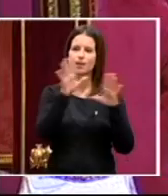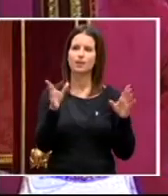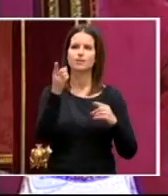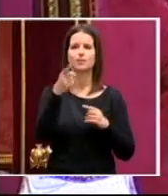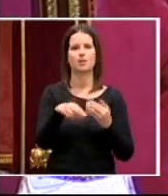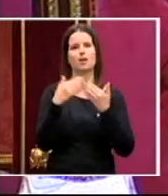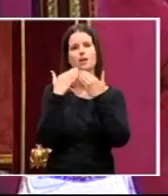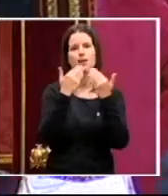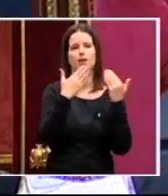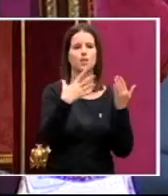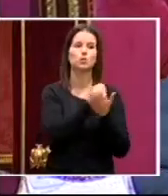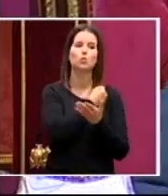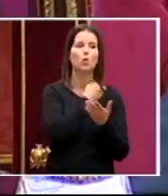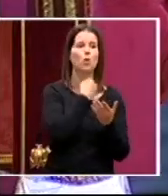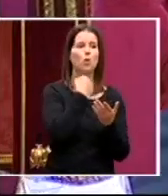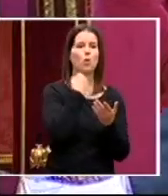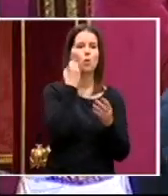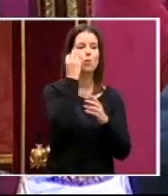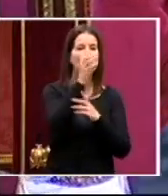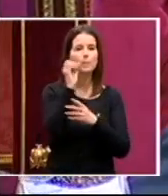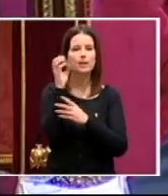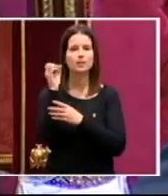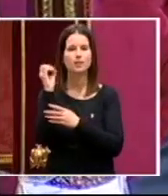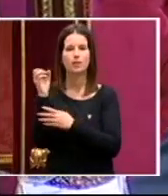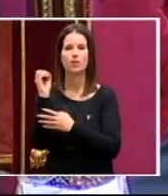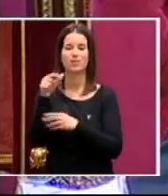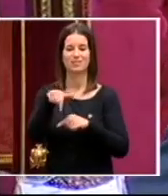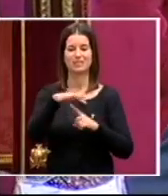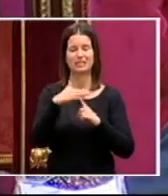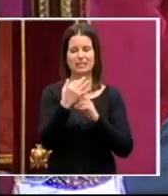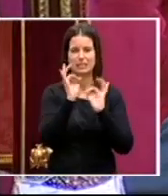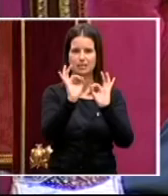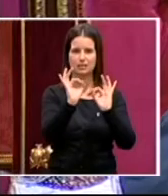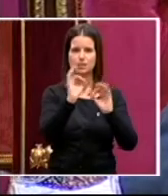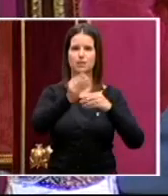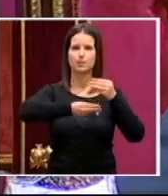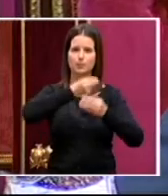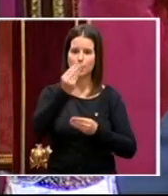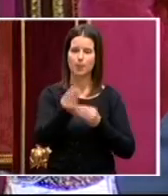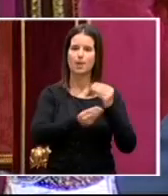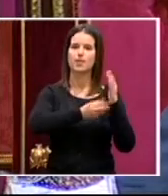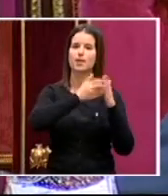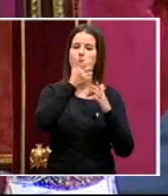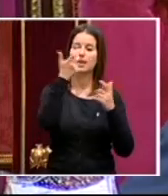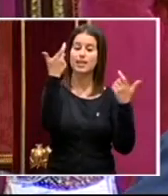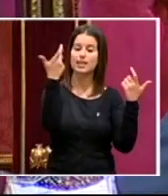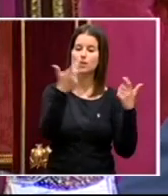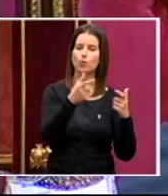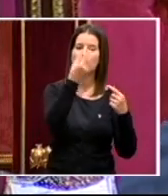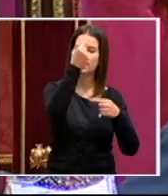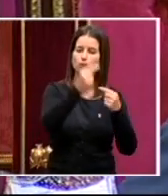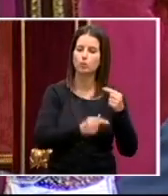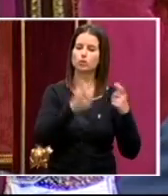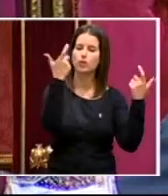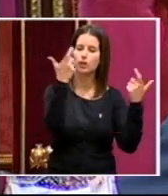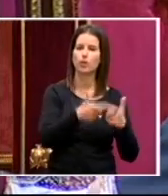todo el mundo las intervenciones, que es que en este caso en concreto lo que se hace es reducir las partidas correspondientes